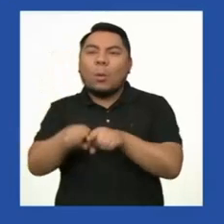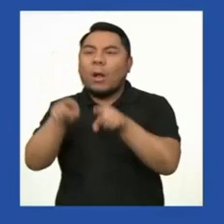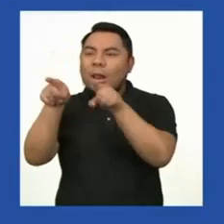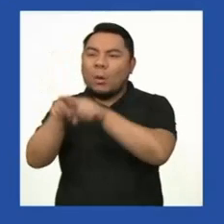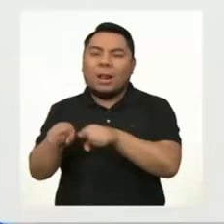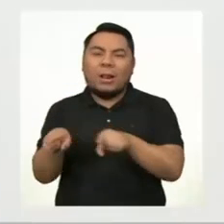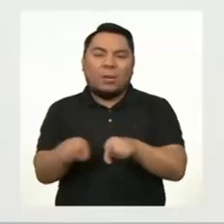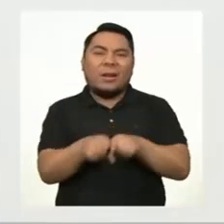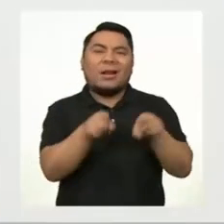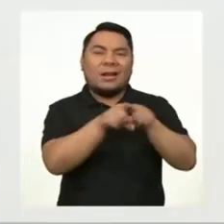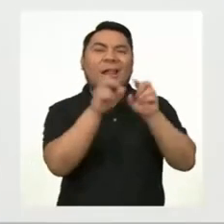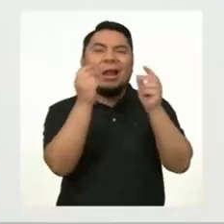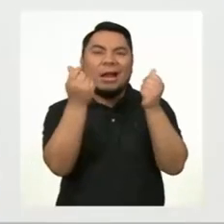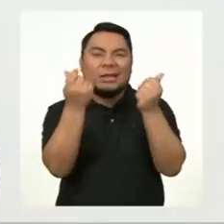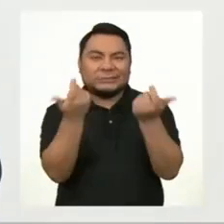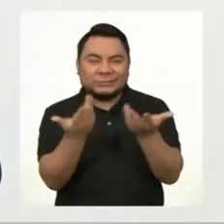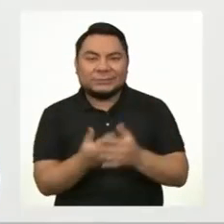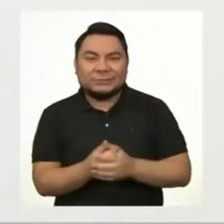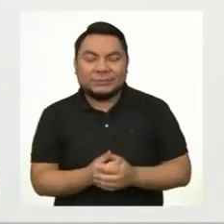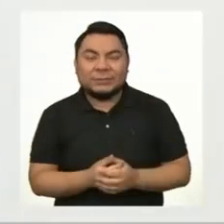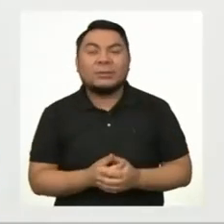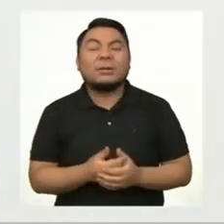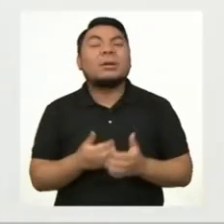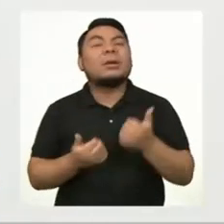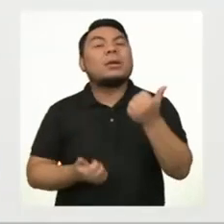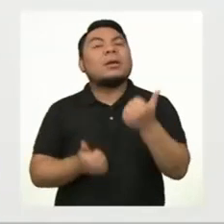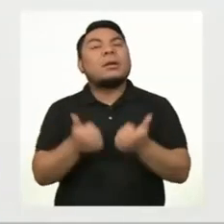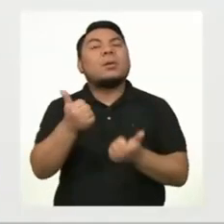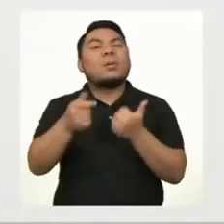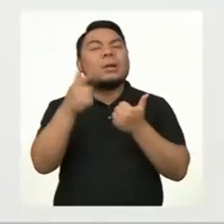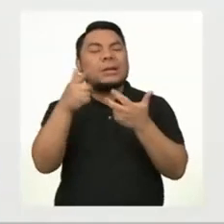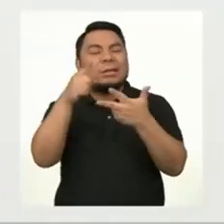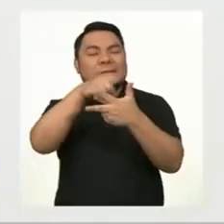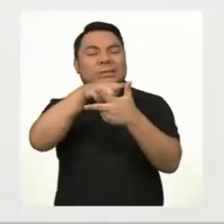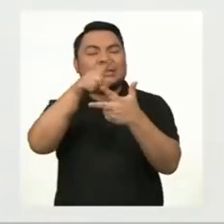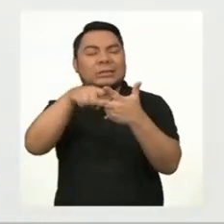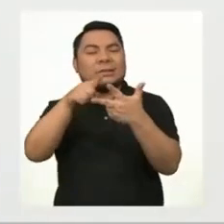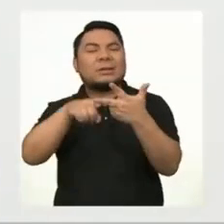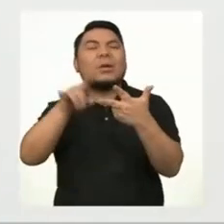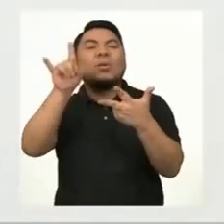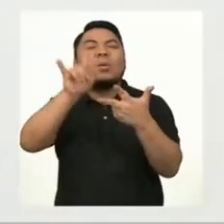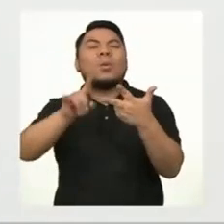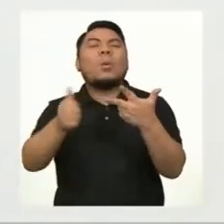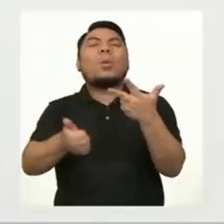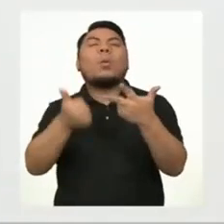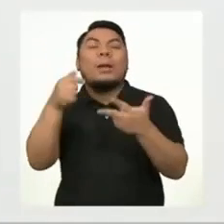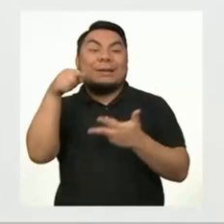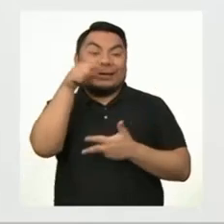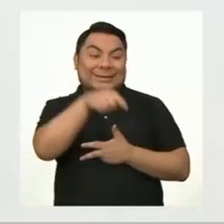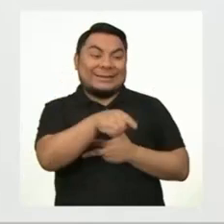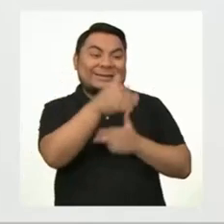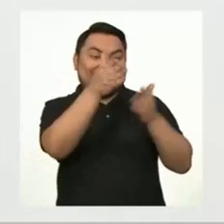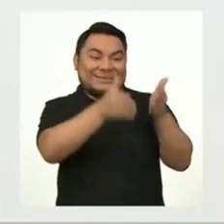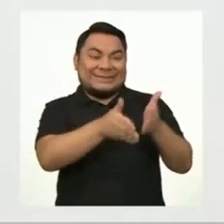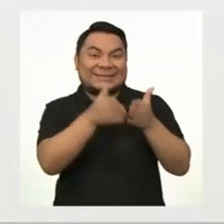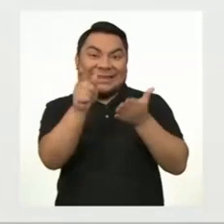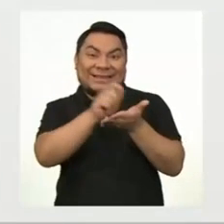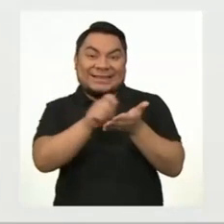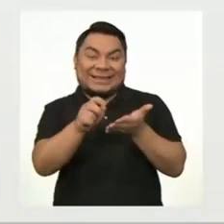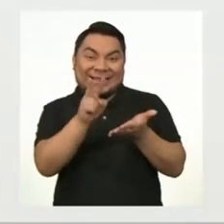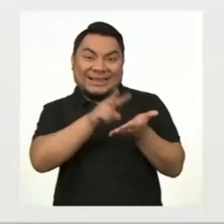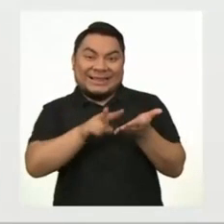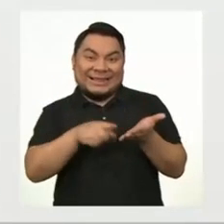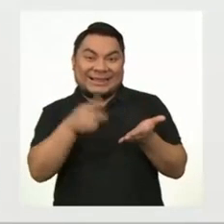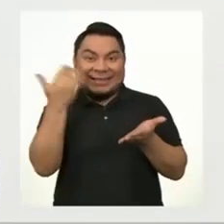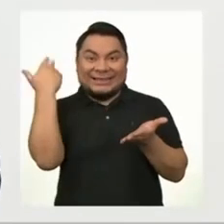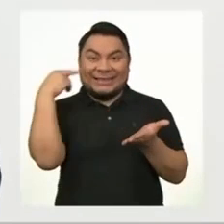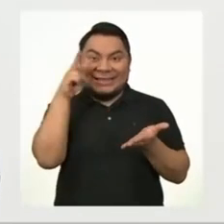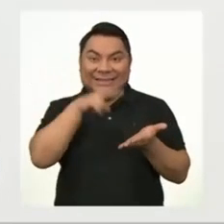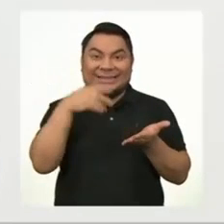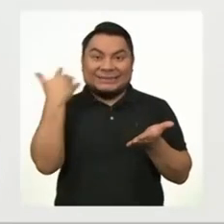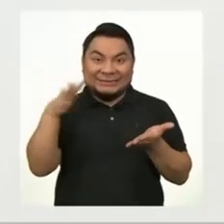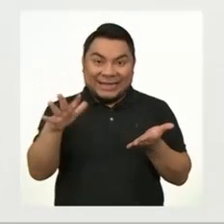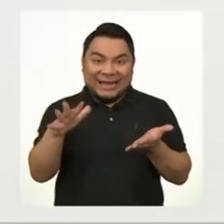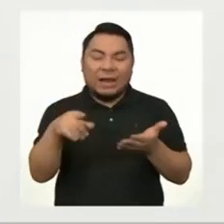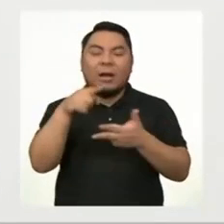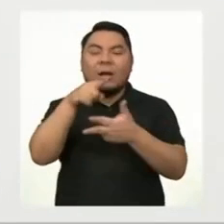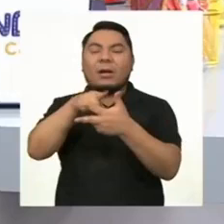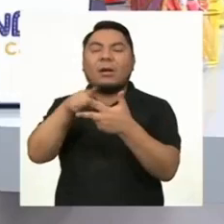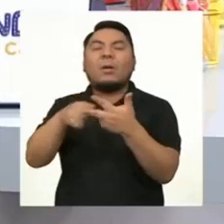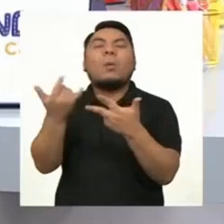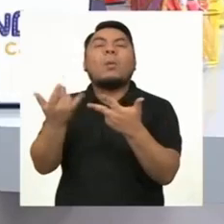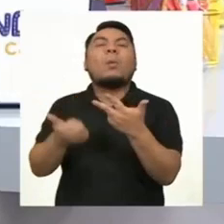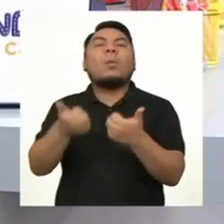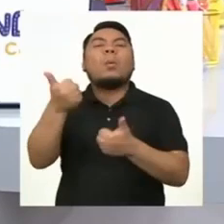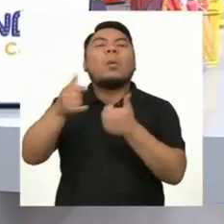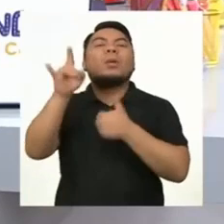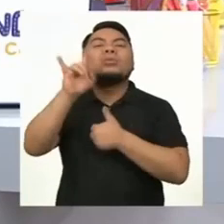repetitivo. ¿Cuál de estos tres creen que podemos usar para sintetizar la información del texto que acabamos de